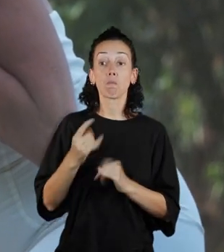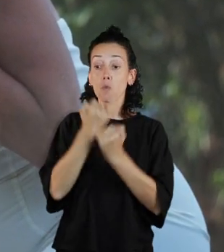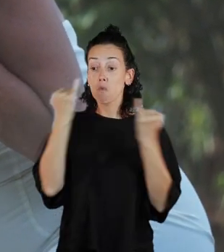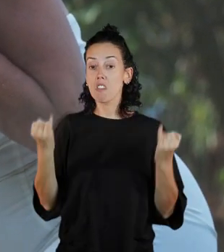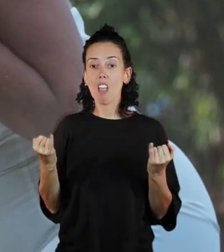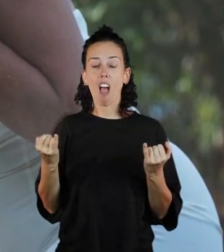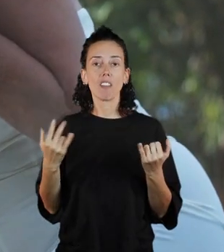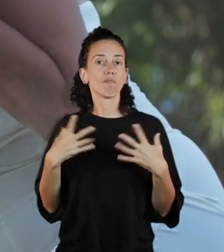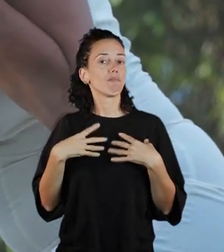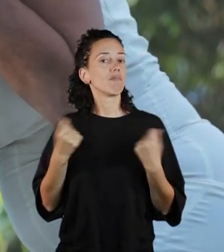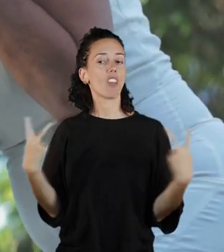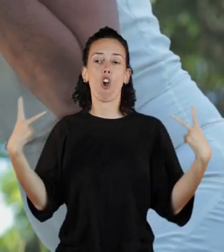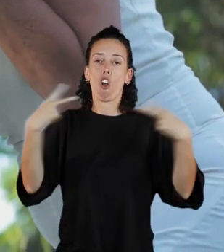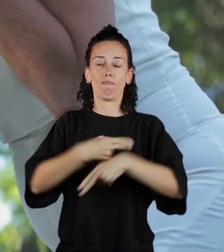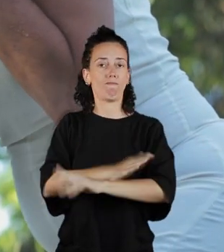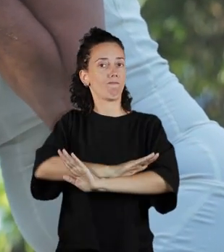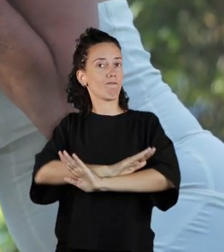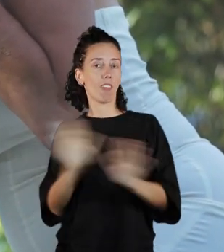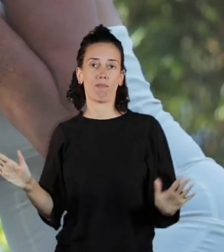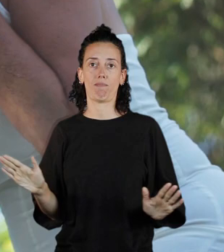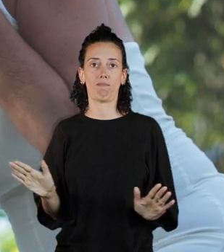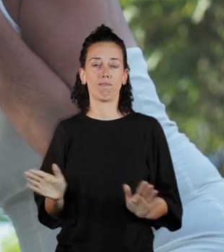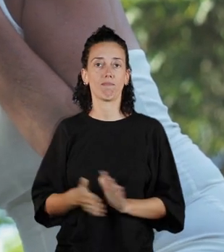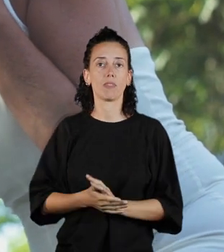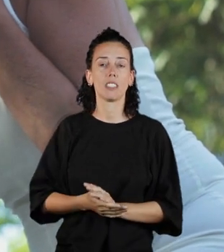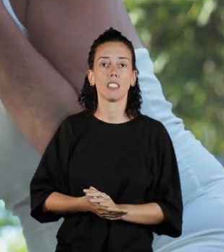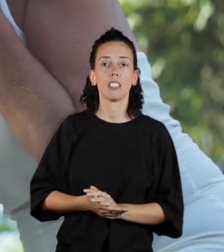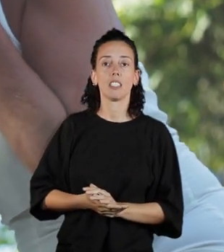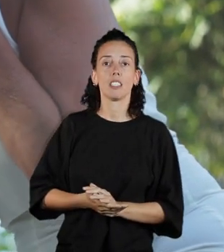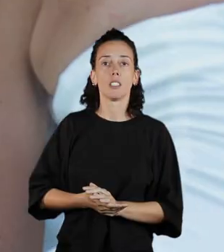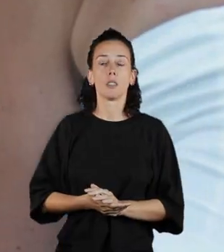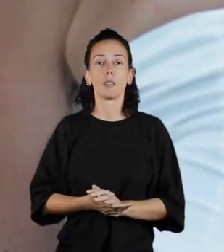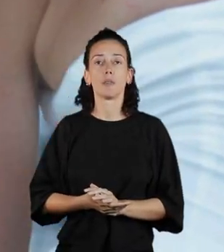Hasta que un día sentí que ya no podía vivir más